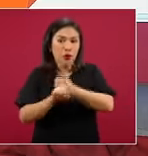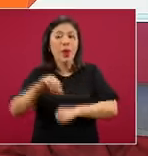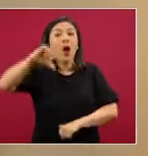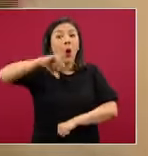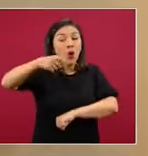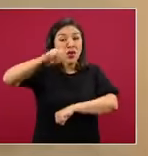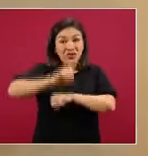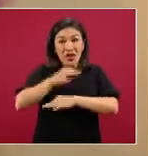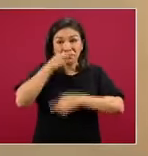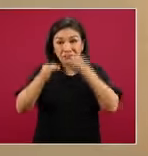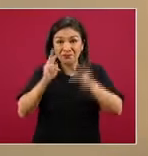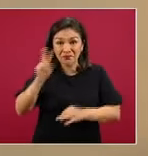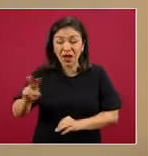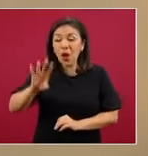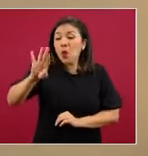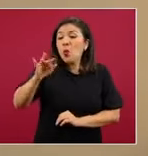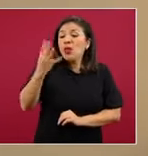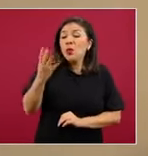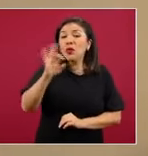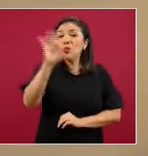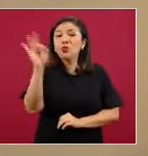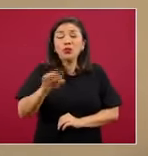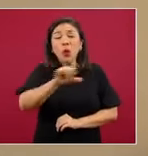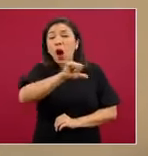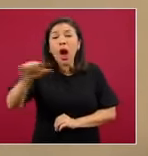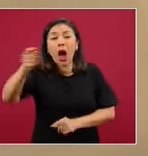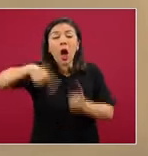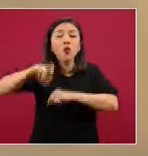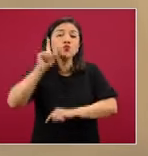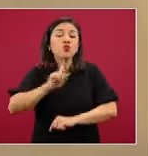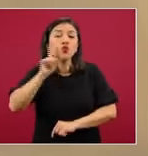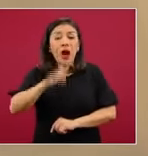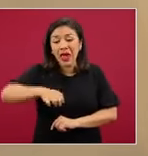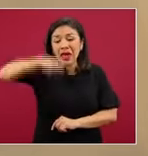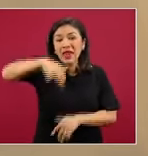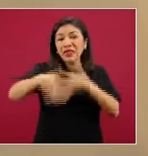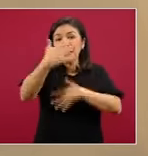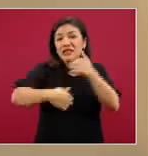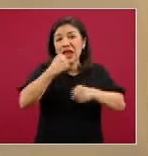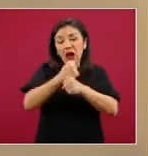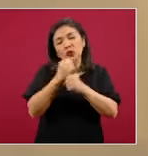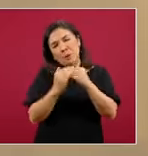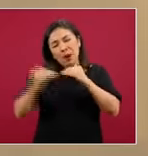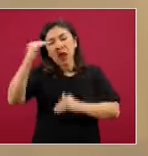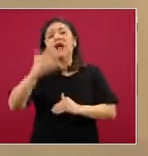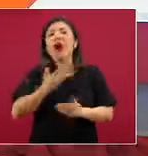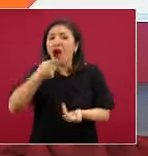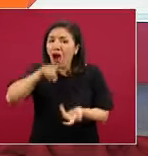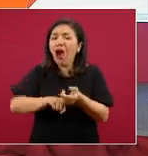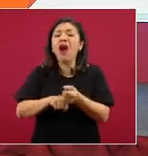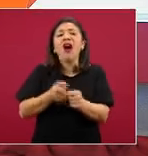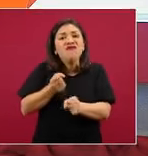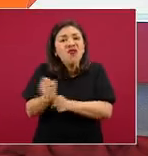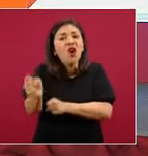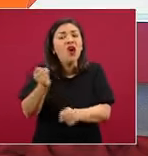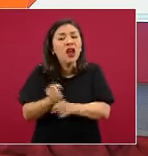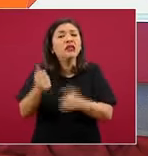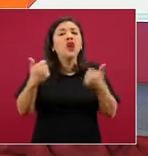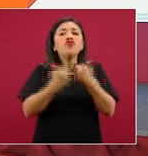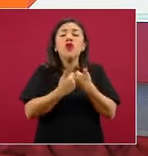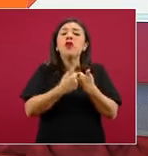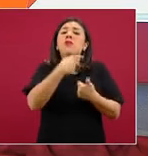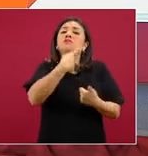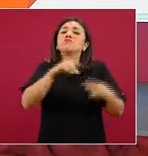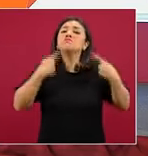día de hoy, 44% de las mujeres de 15 años y más ha enfrentado violencia por parte de su pareja,